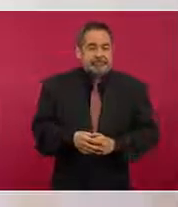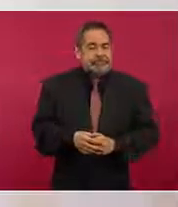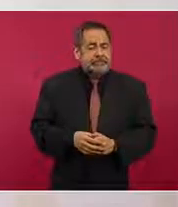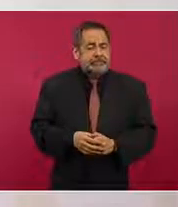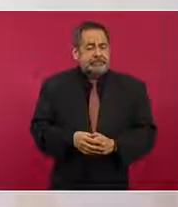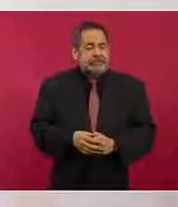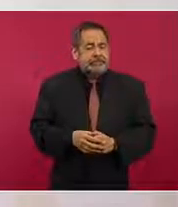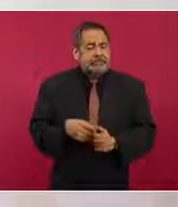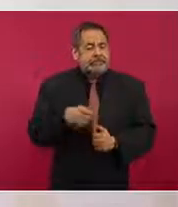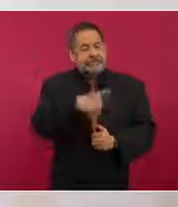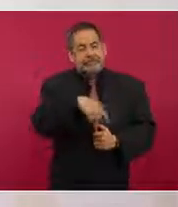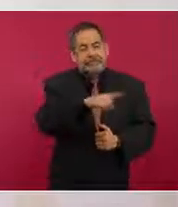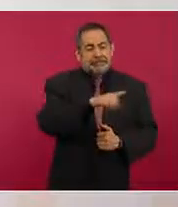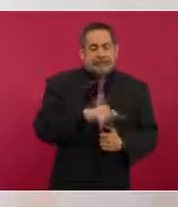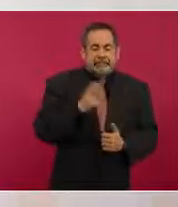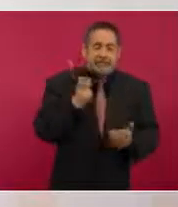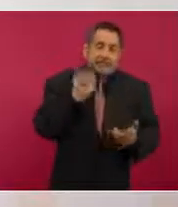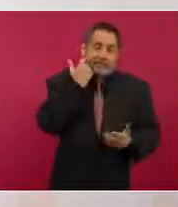queriendo